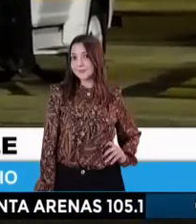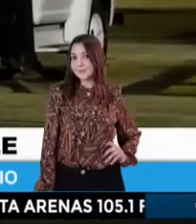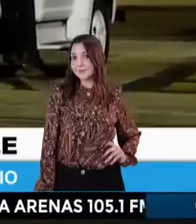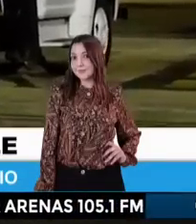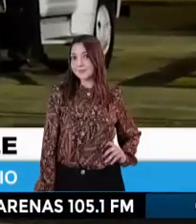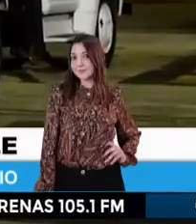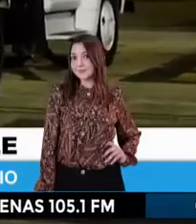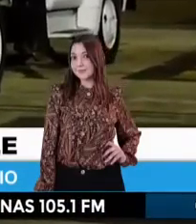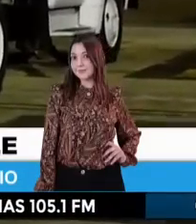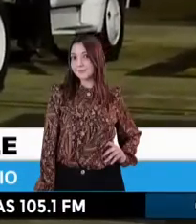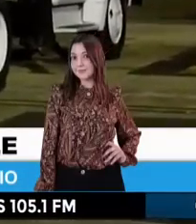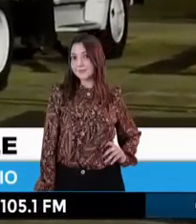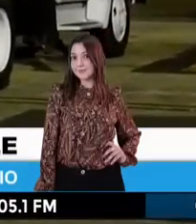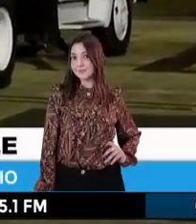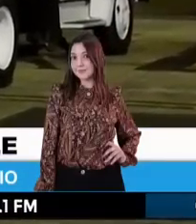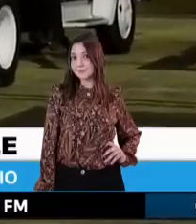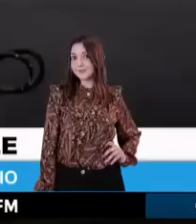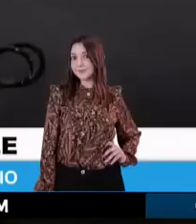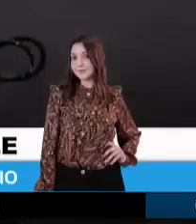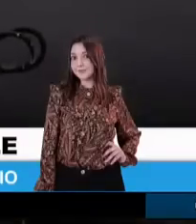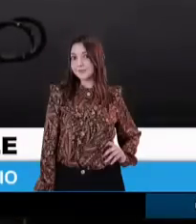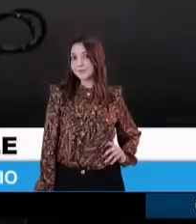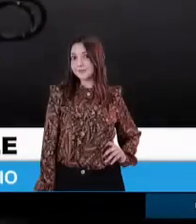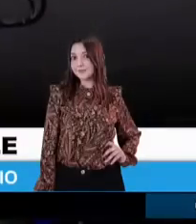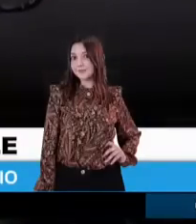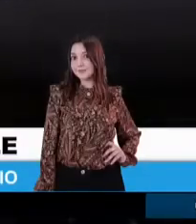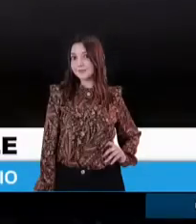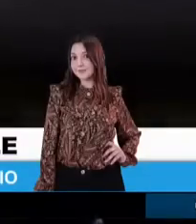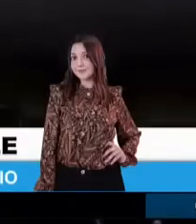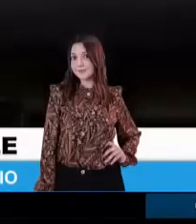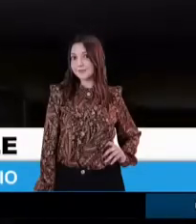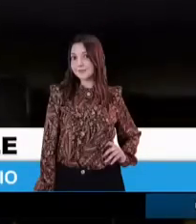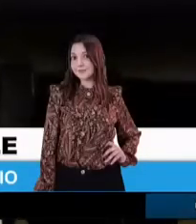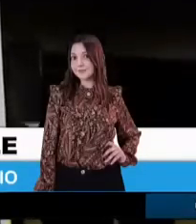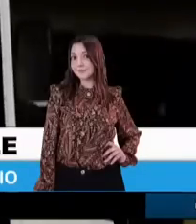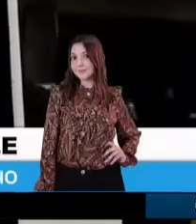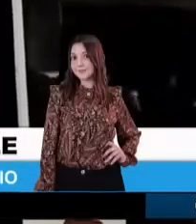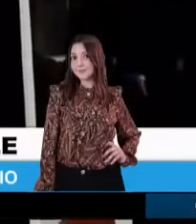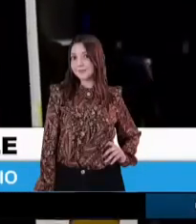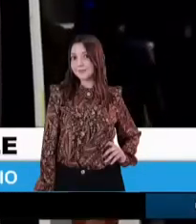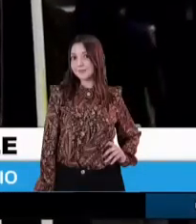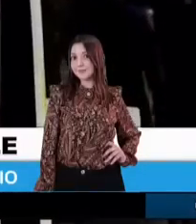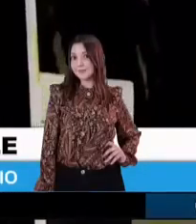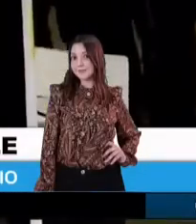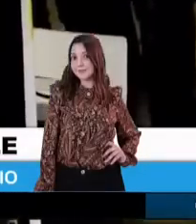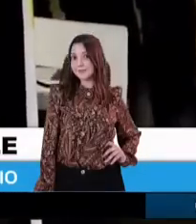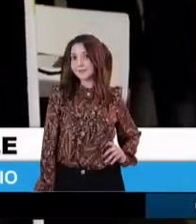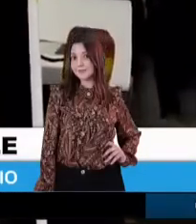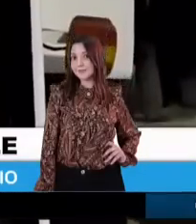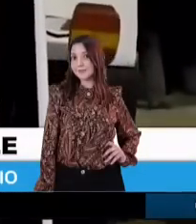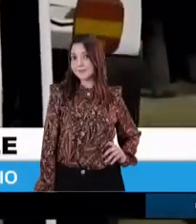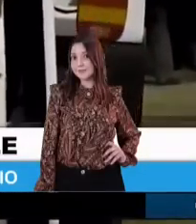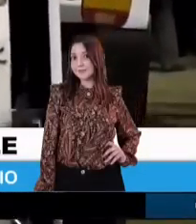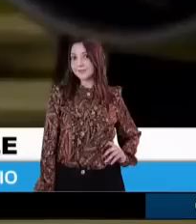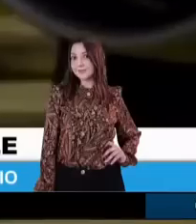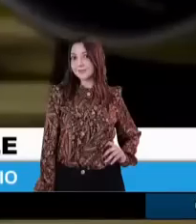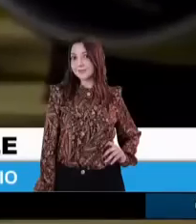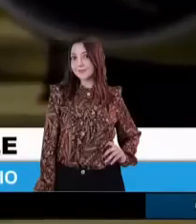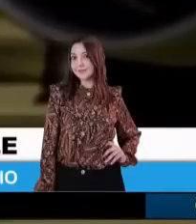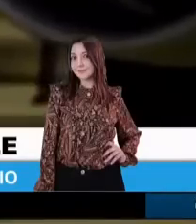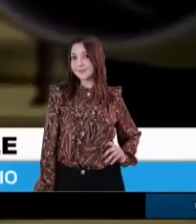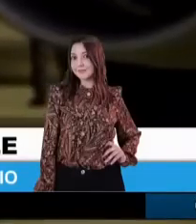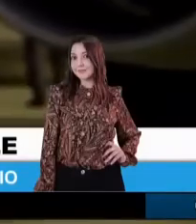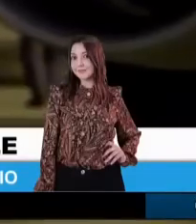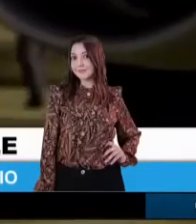presidente Lula, pero lo cierto es que no hay mucho ánimo en nuestro país para que el tema de UNASUR sea reactivado, para